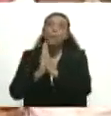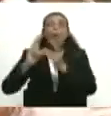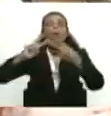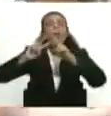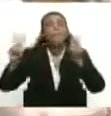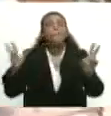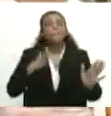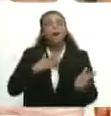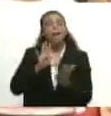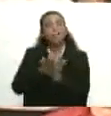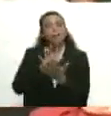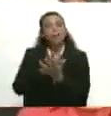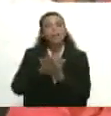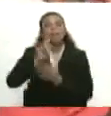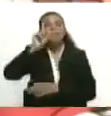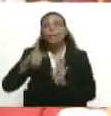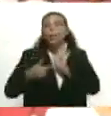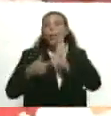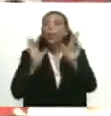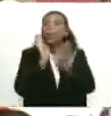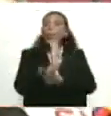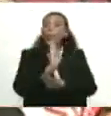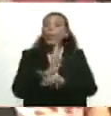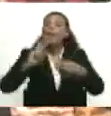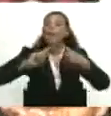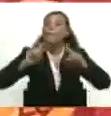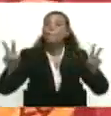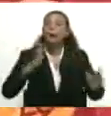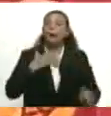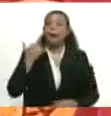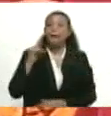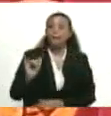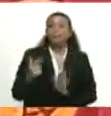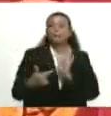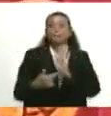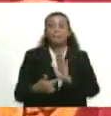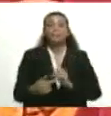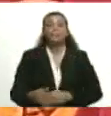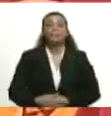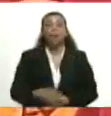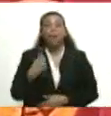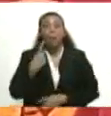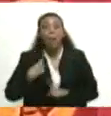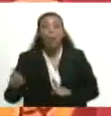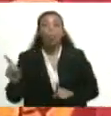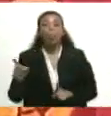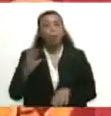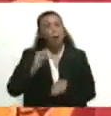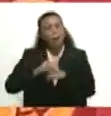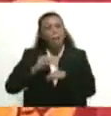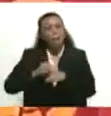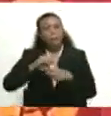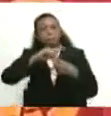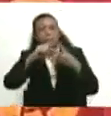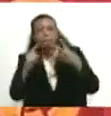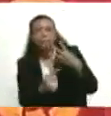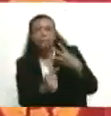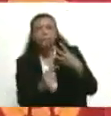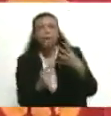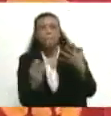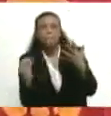luchar por la paz, sino a preservar la paz que tenemos. Y otro factor importante aquí